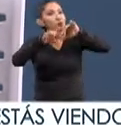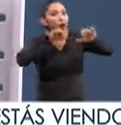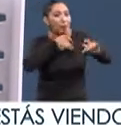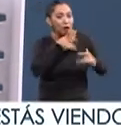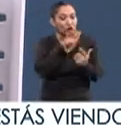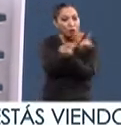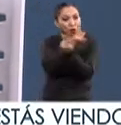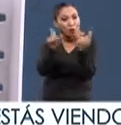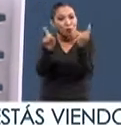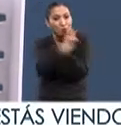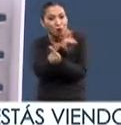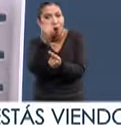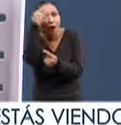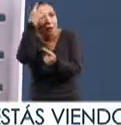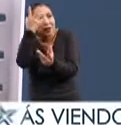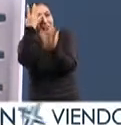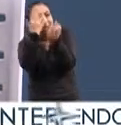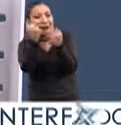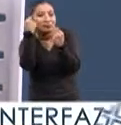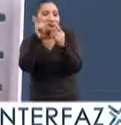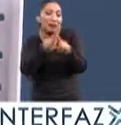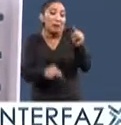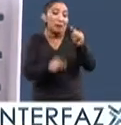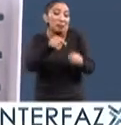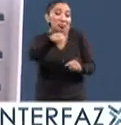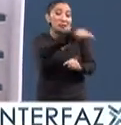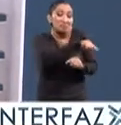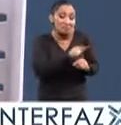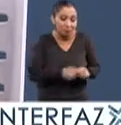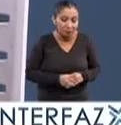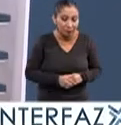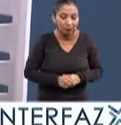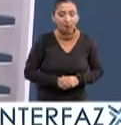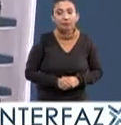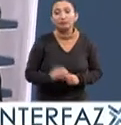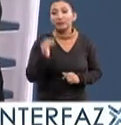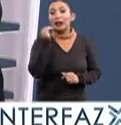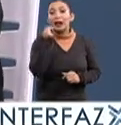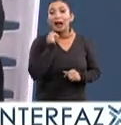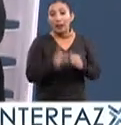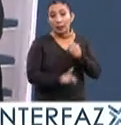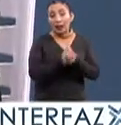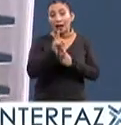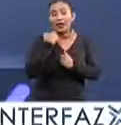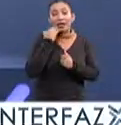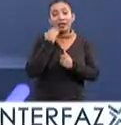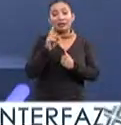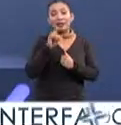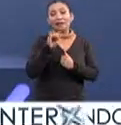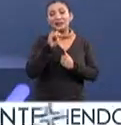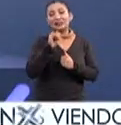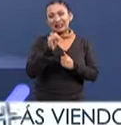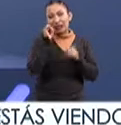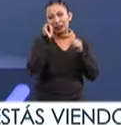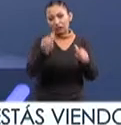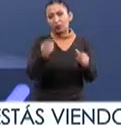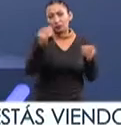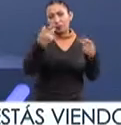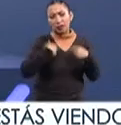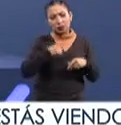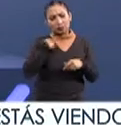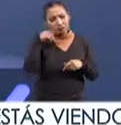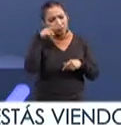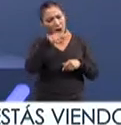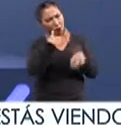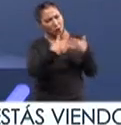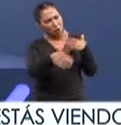emocionales, sociales, cognitivas, etcétera, neurológicas. El déficit de atención que tú dices, pues mucha gente me dice, ¿se ha puesto